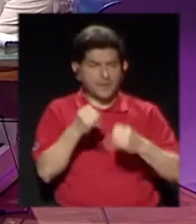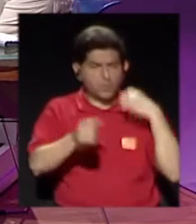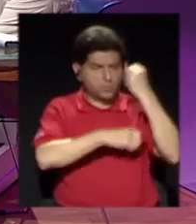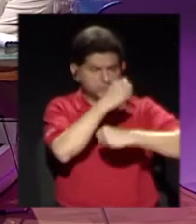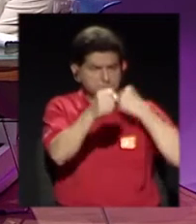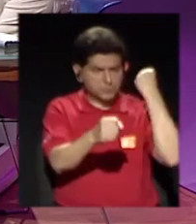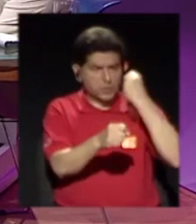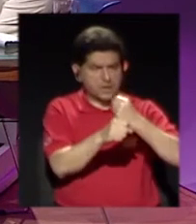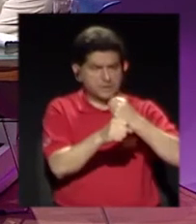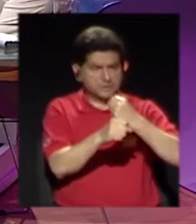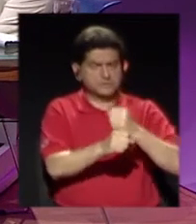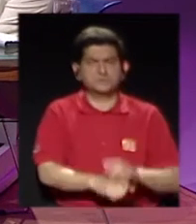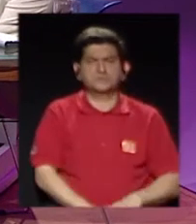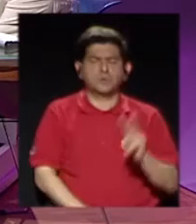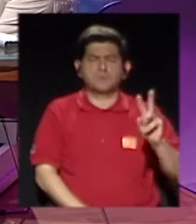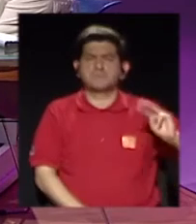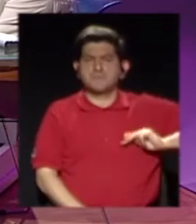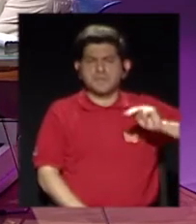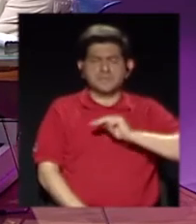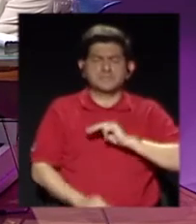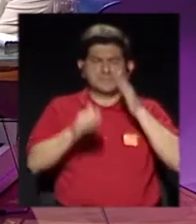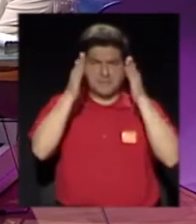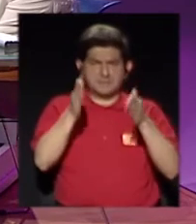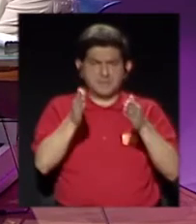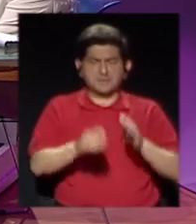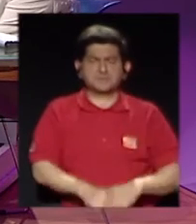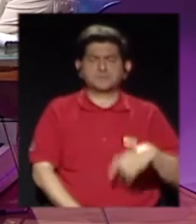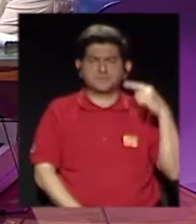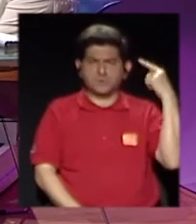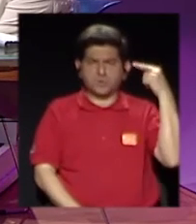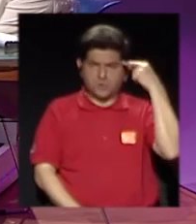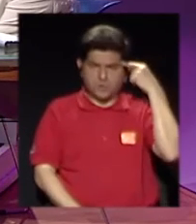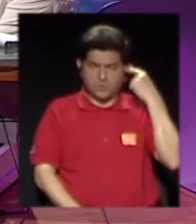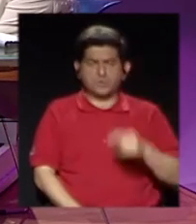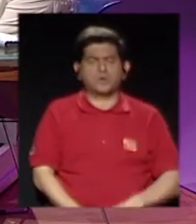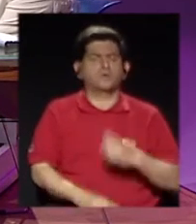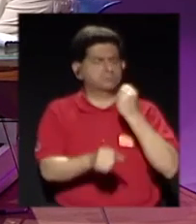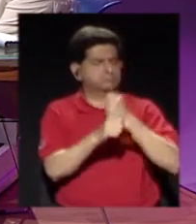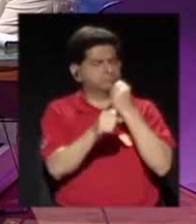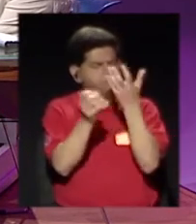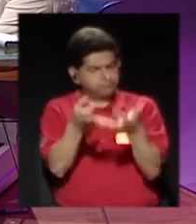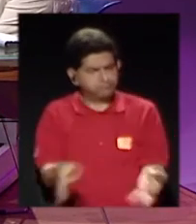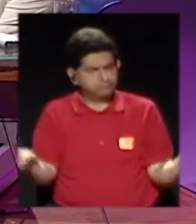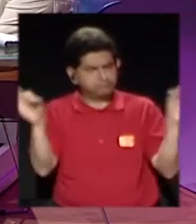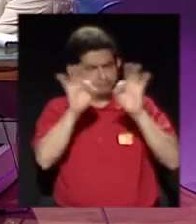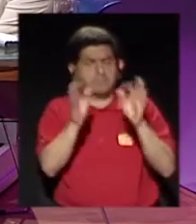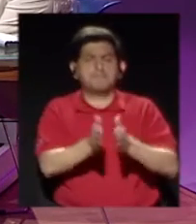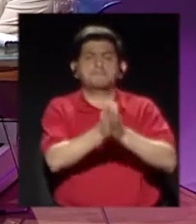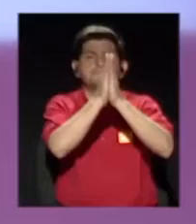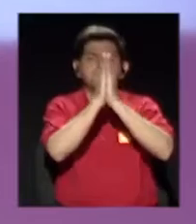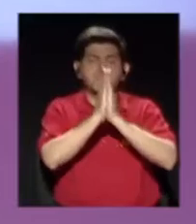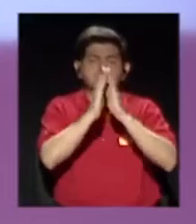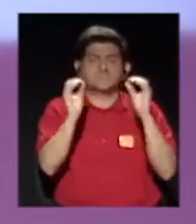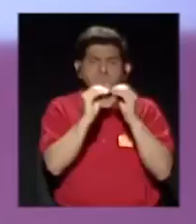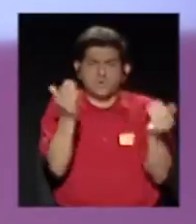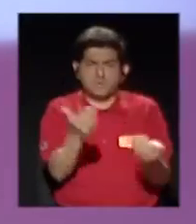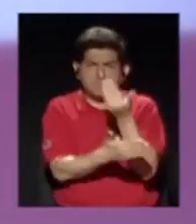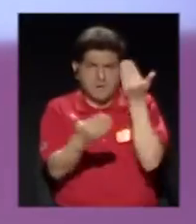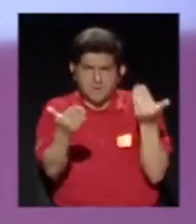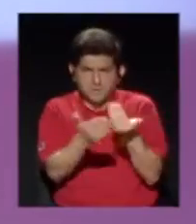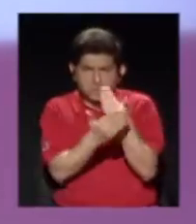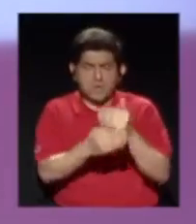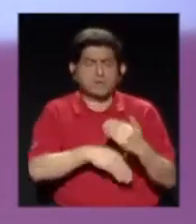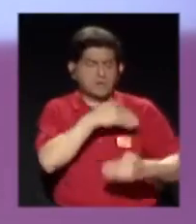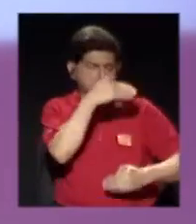el viceministerio gobernación ha hecho un gran trabajo y las solicitudes más recientes han